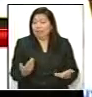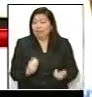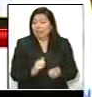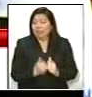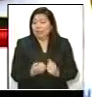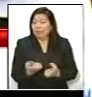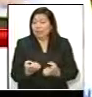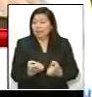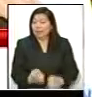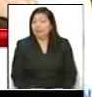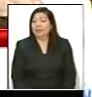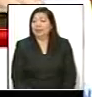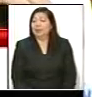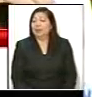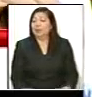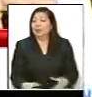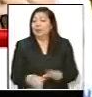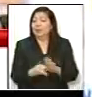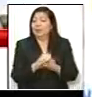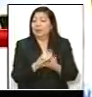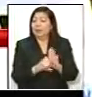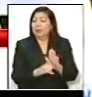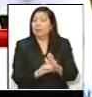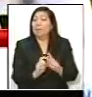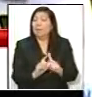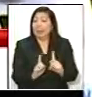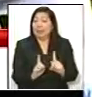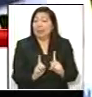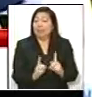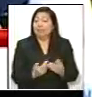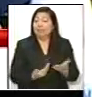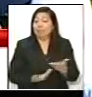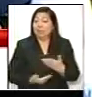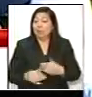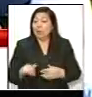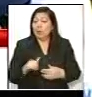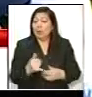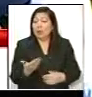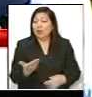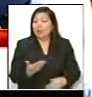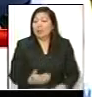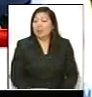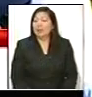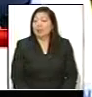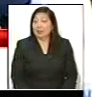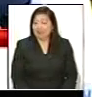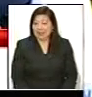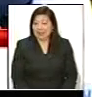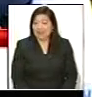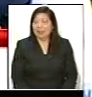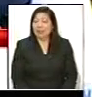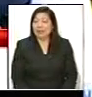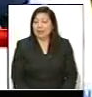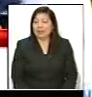reformas económicas. Esta es la Comisión de Constitución, pero vamos a trasladar igual el pedido. Convoquen